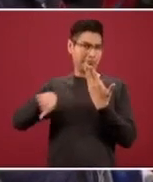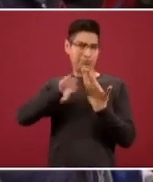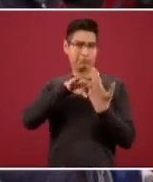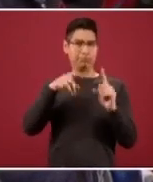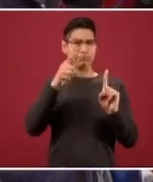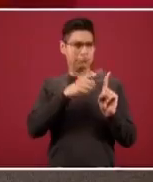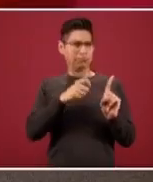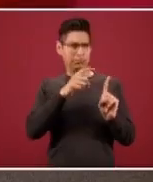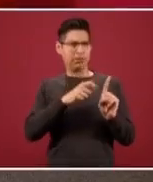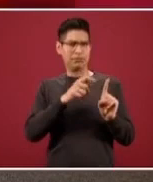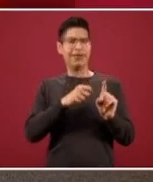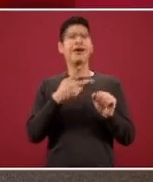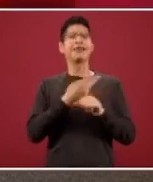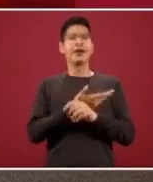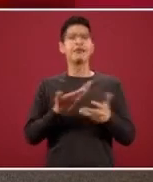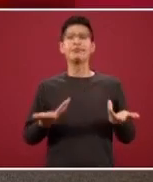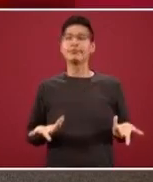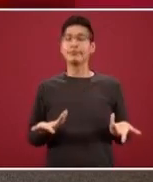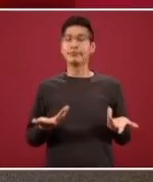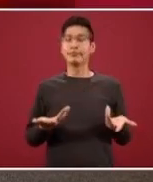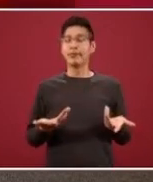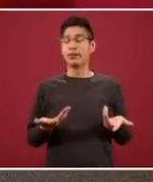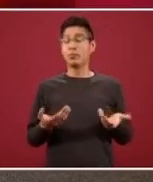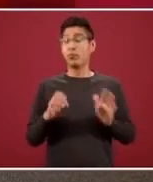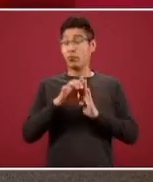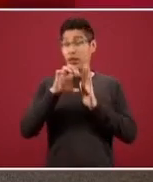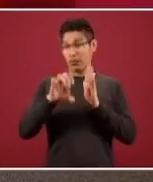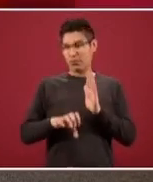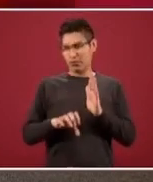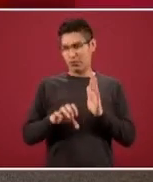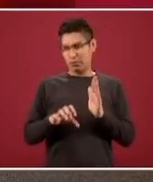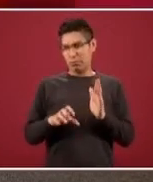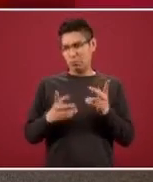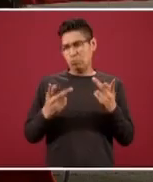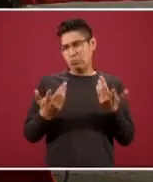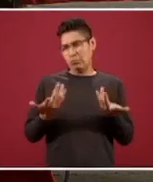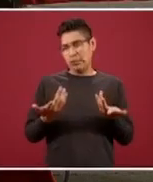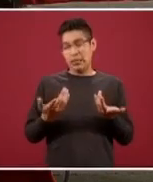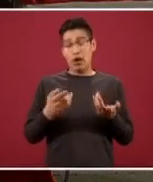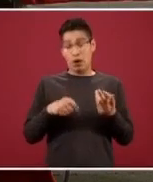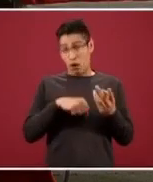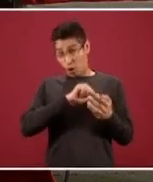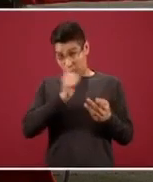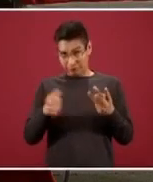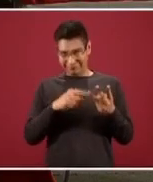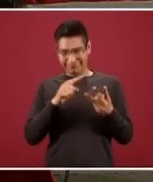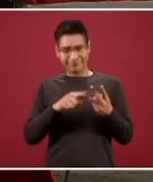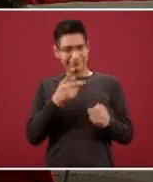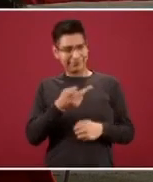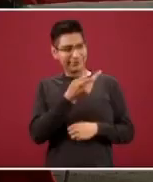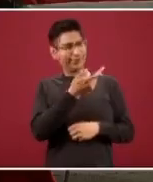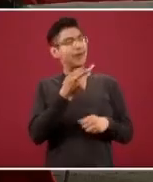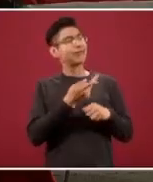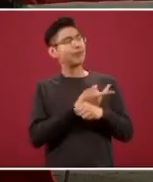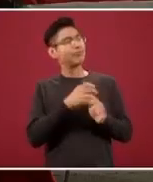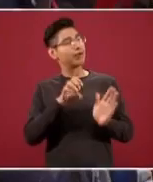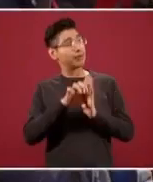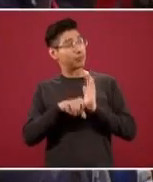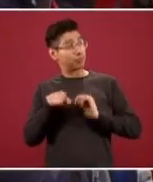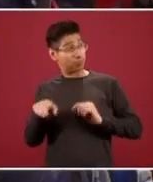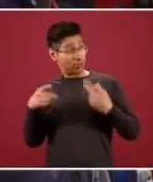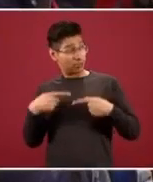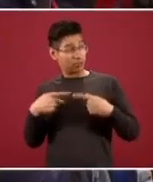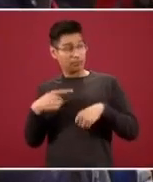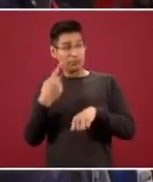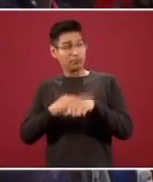comentan las recomendaciones para las personas que tienen síntomas leves, ¿no?, que deben quedarse en casa. Sin embargo,